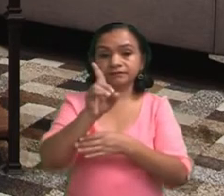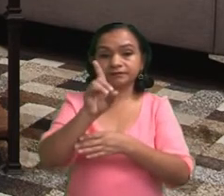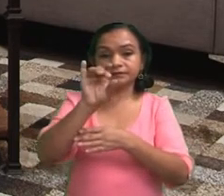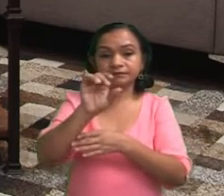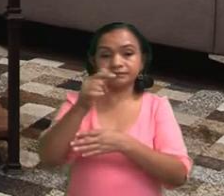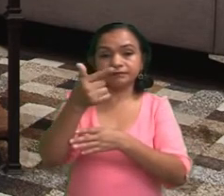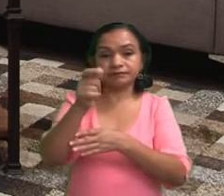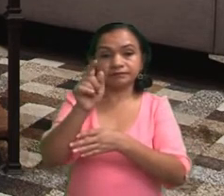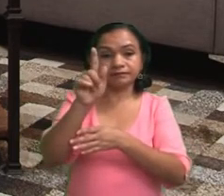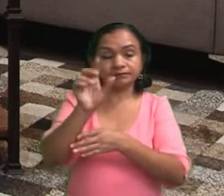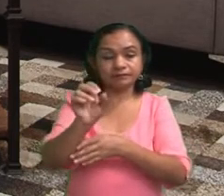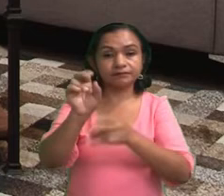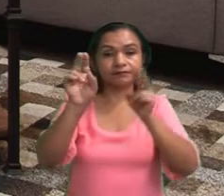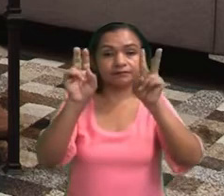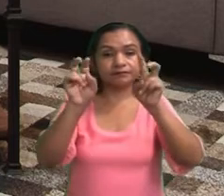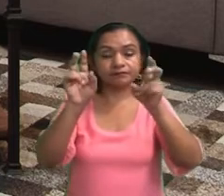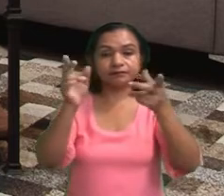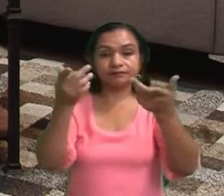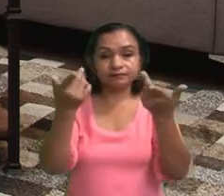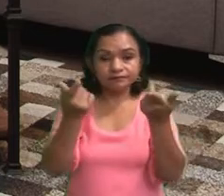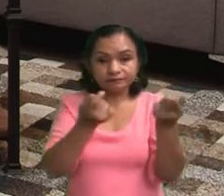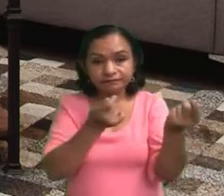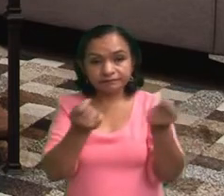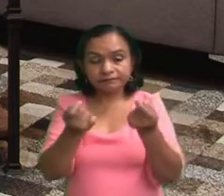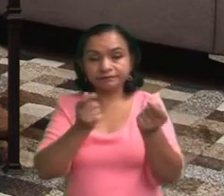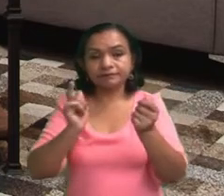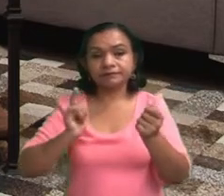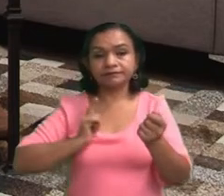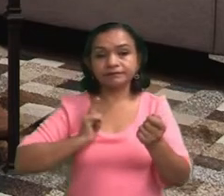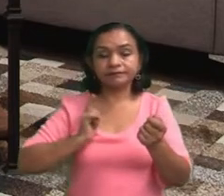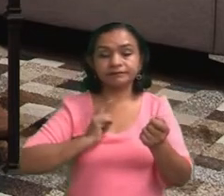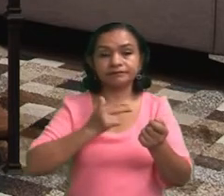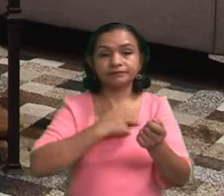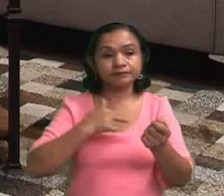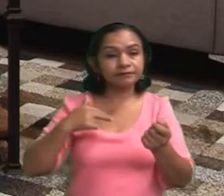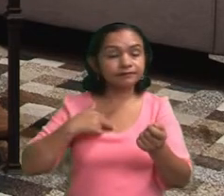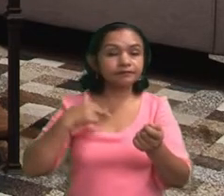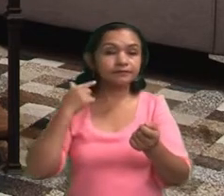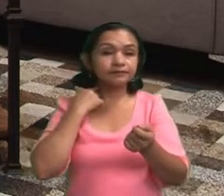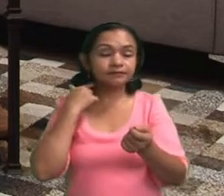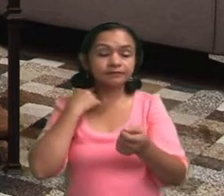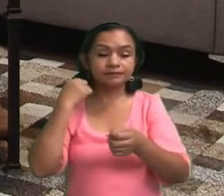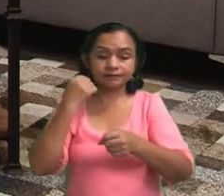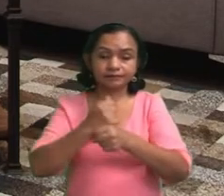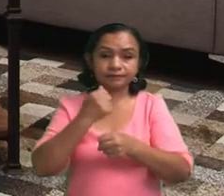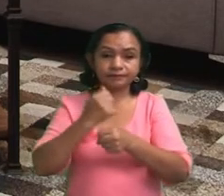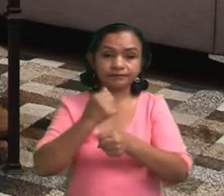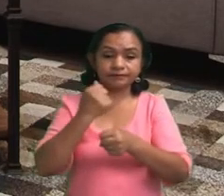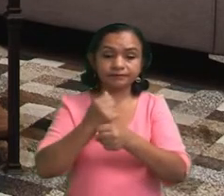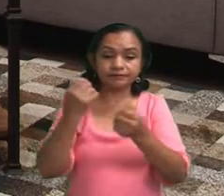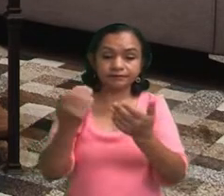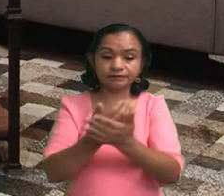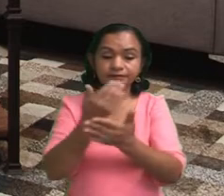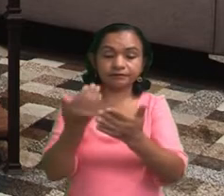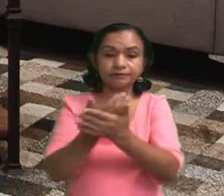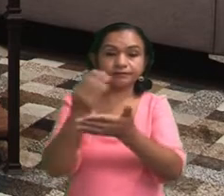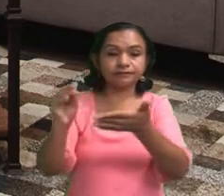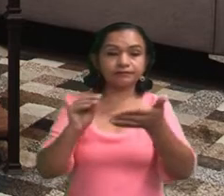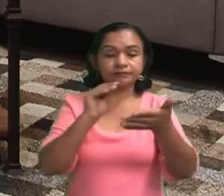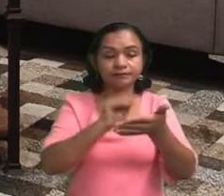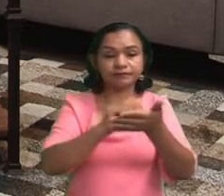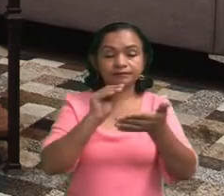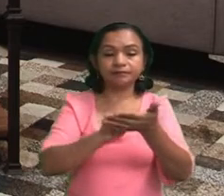jurídico es un elemento dinámico que tiene que estarse trabajando, actualizando de